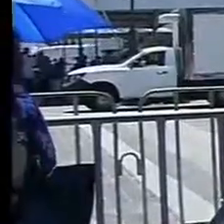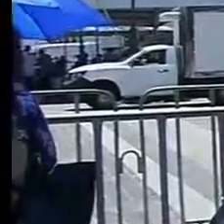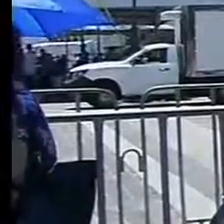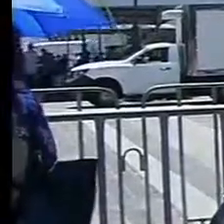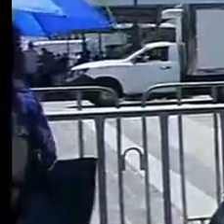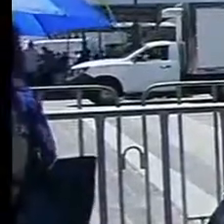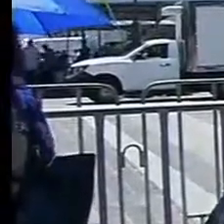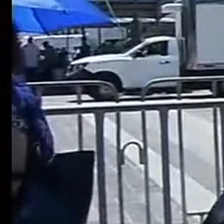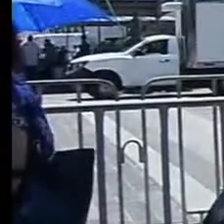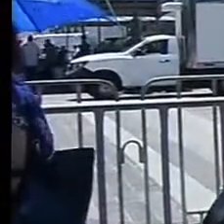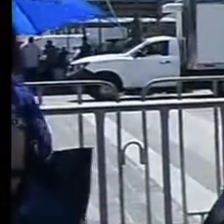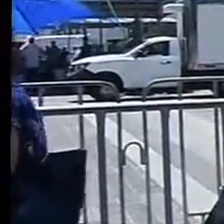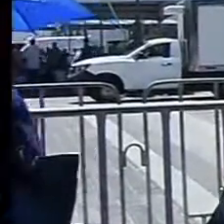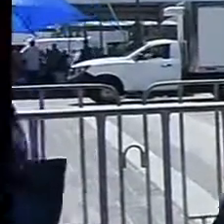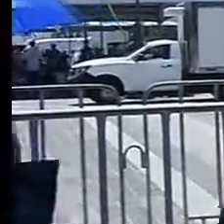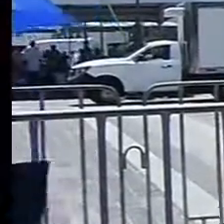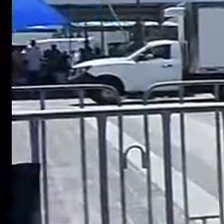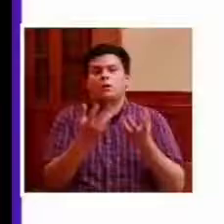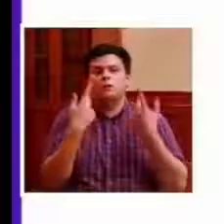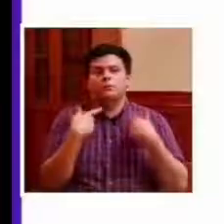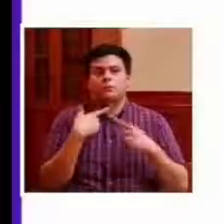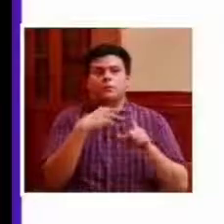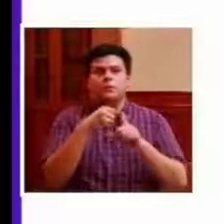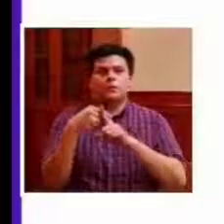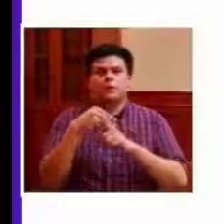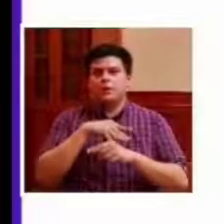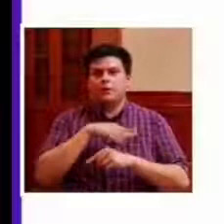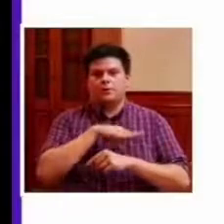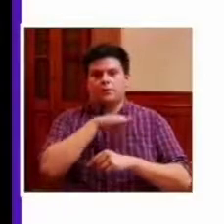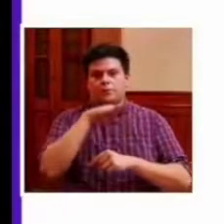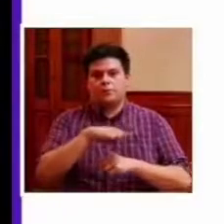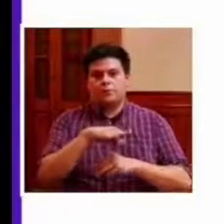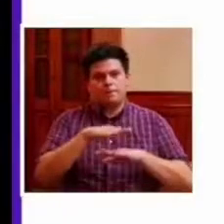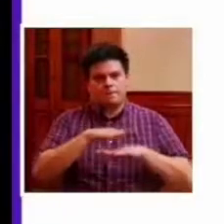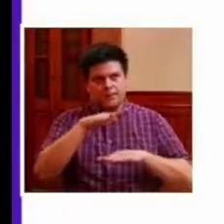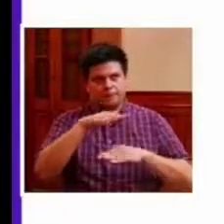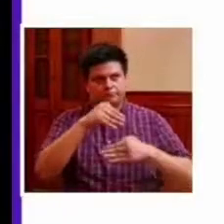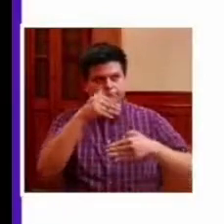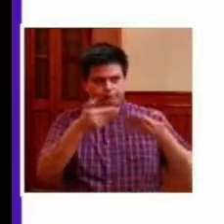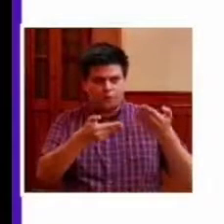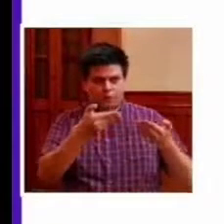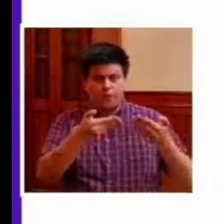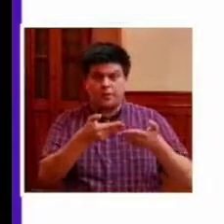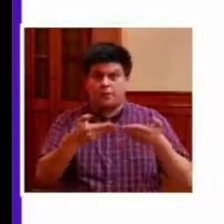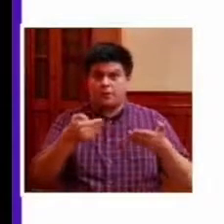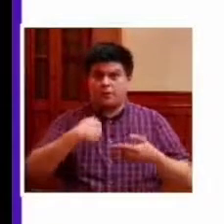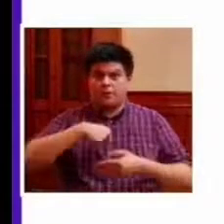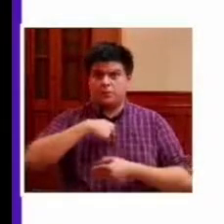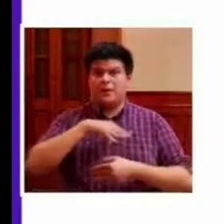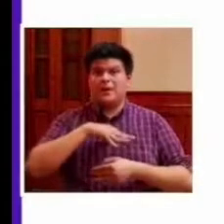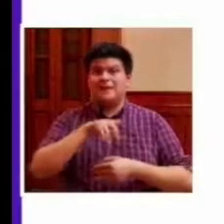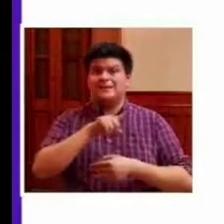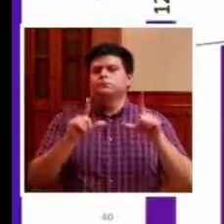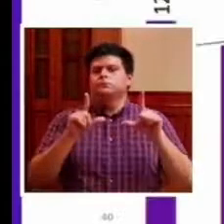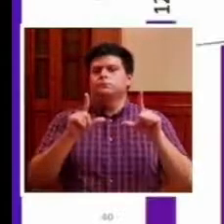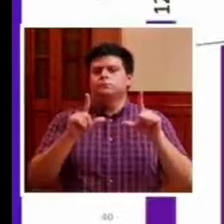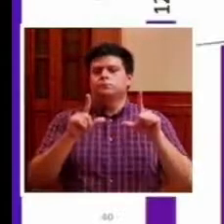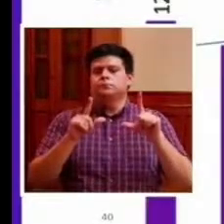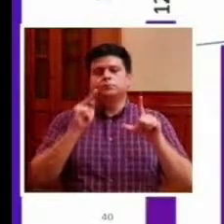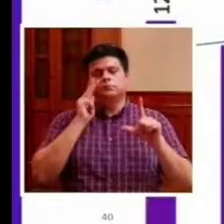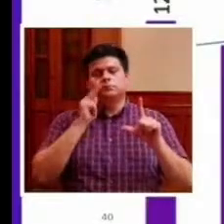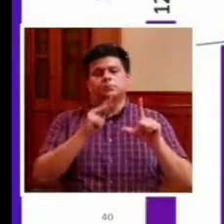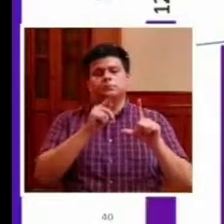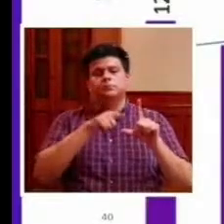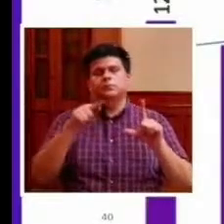señaló el secretario de Salud Manuel de la O. Cavazos. El número de contagios registrados este jueves fue un poco menor del día previo.